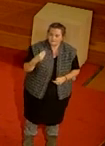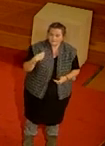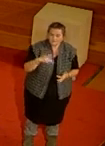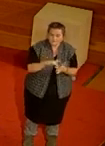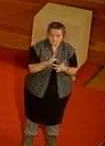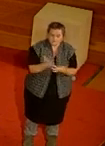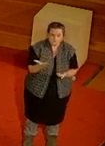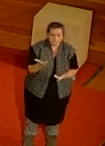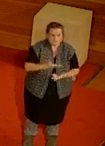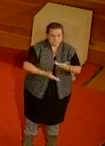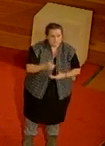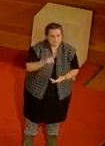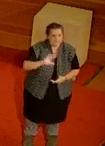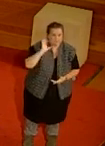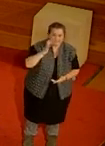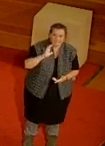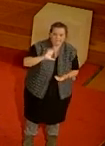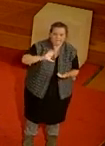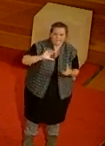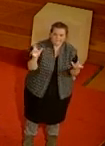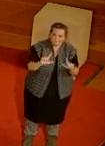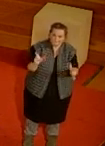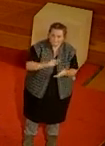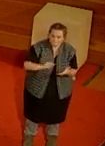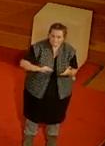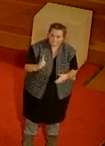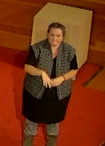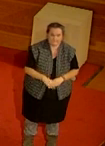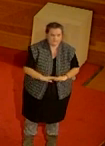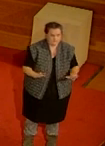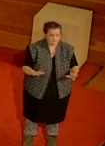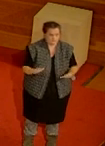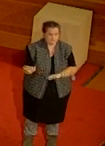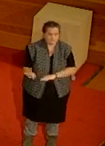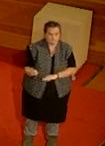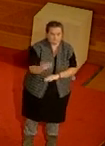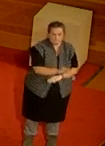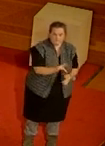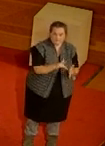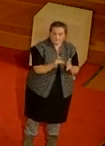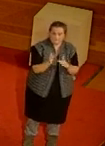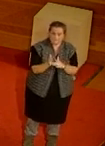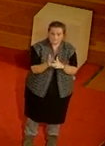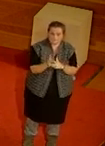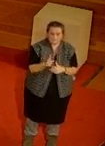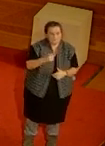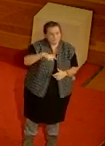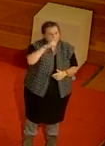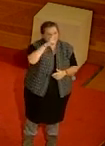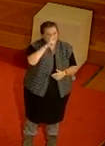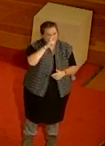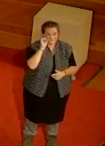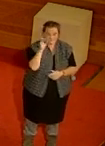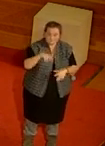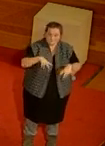escrita radi televisión bueno H jes nuñe